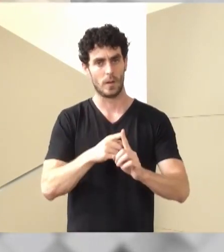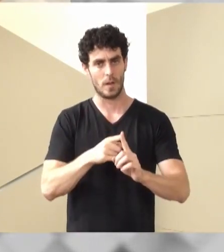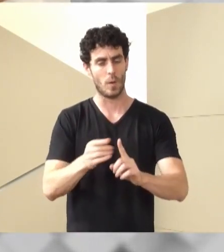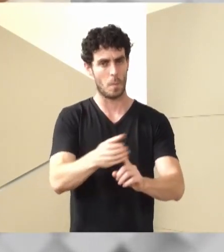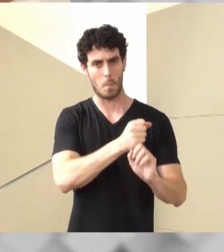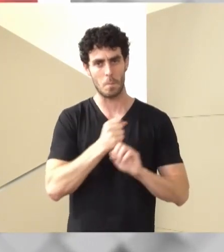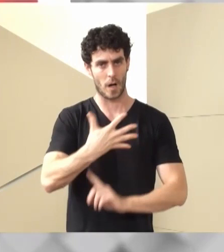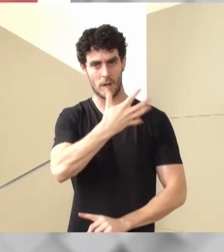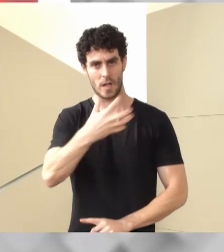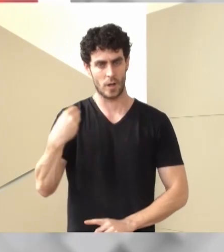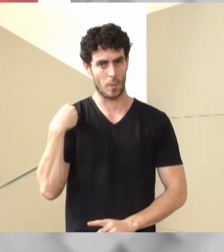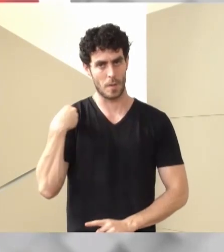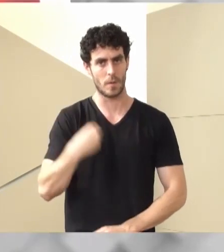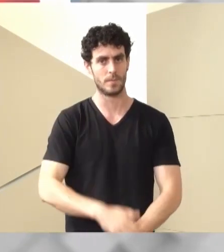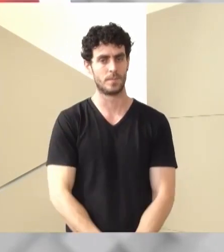desafío 500.